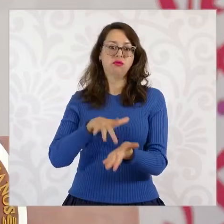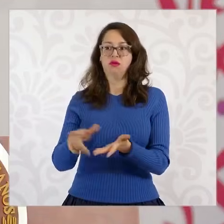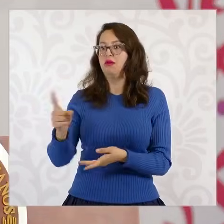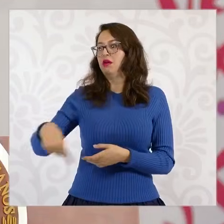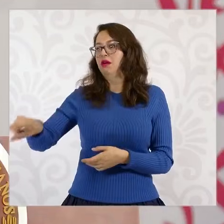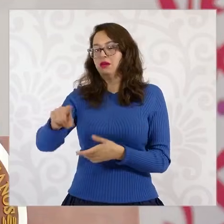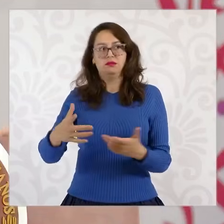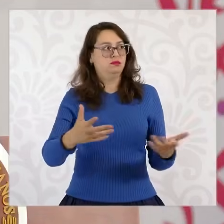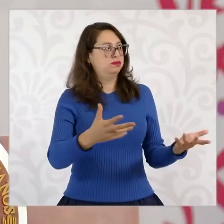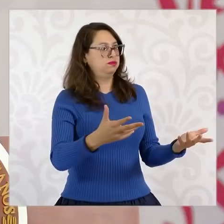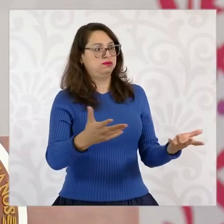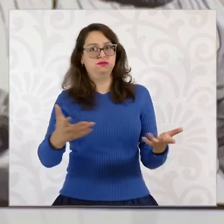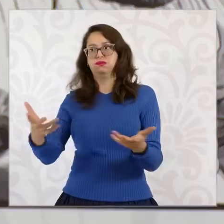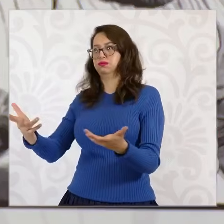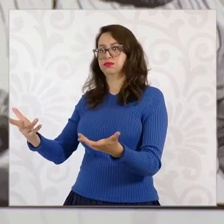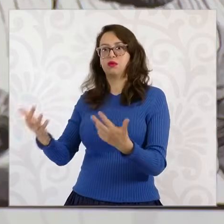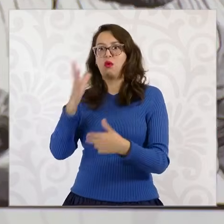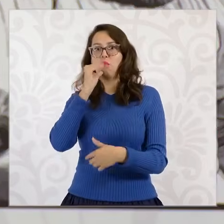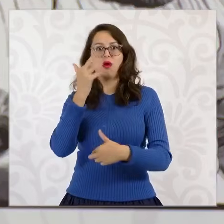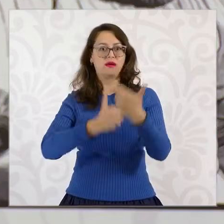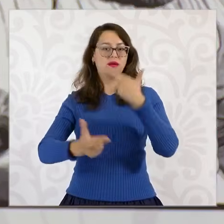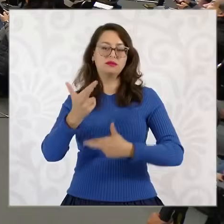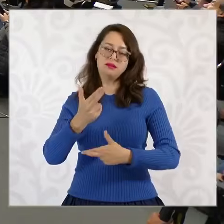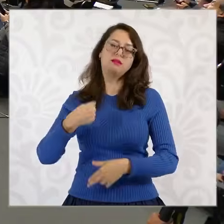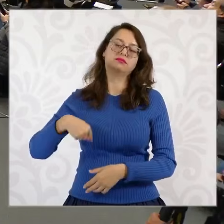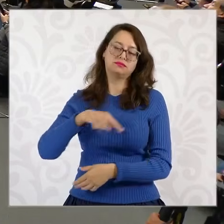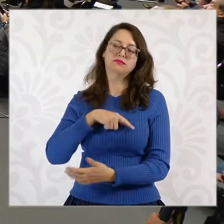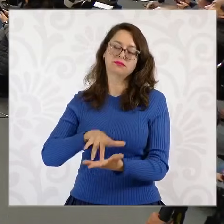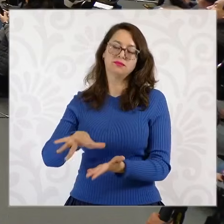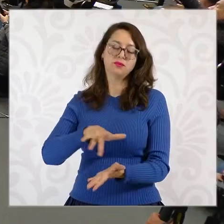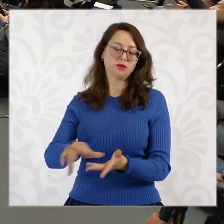lugar, pues poder generar las condiciones para apoyarlos.